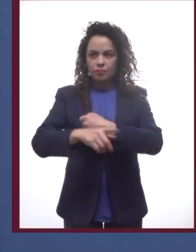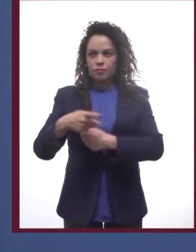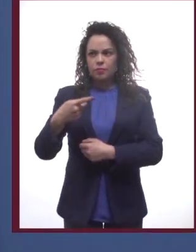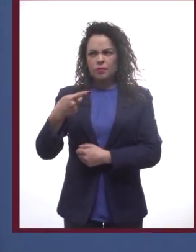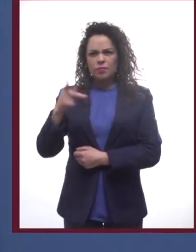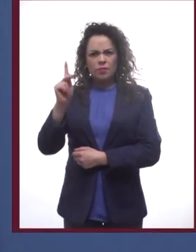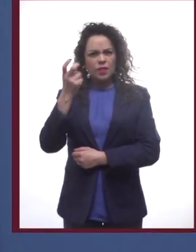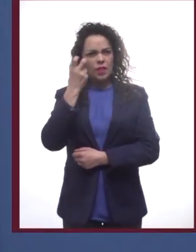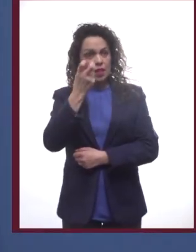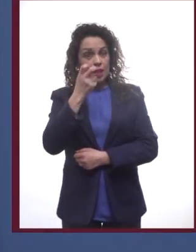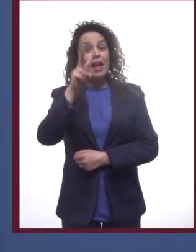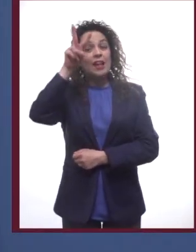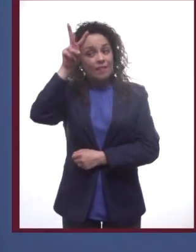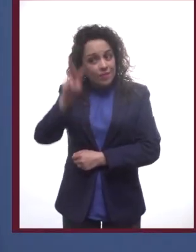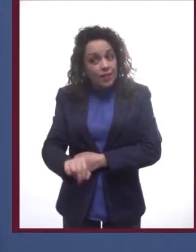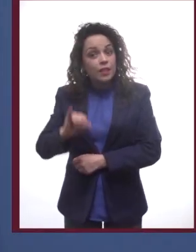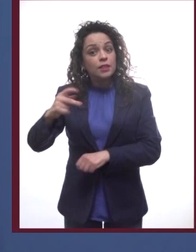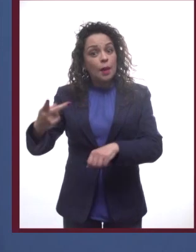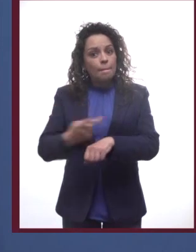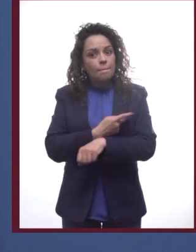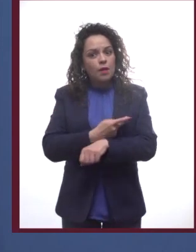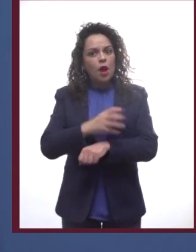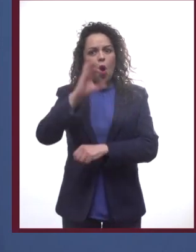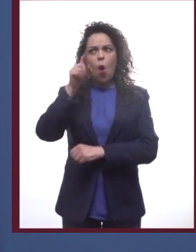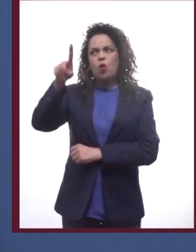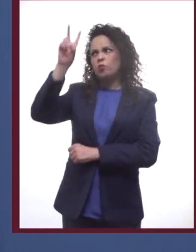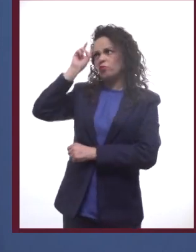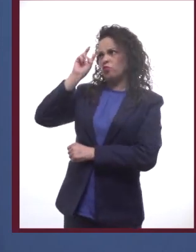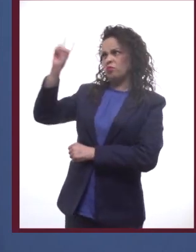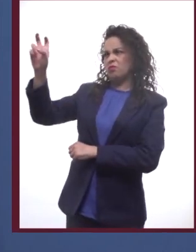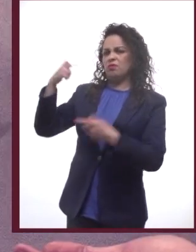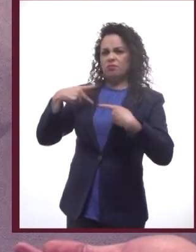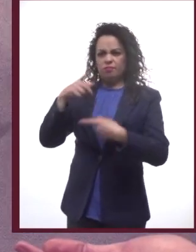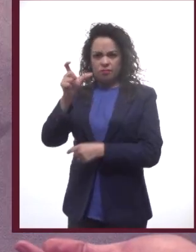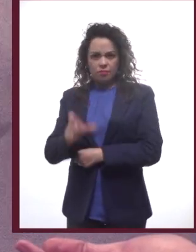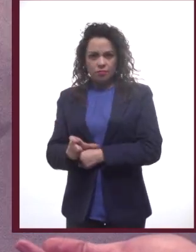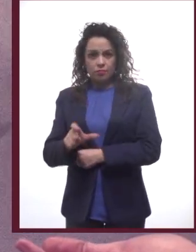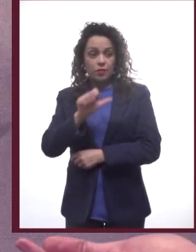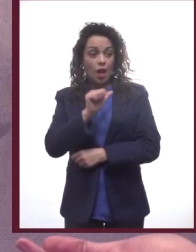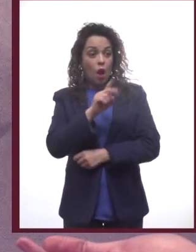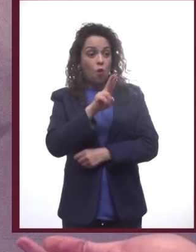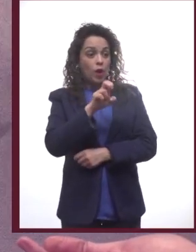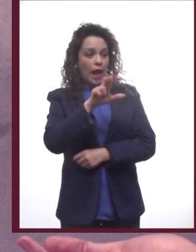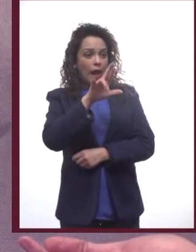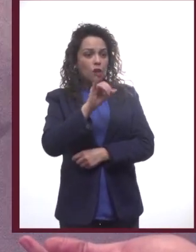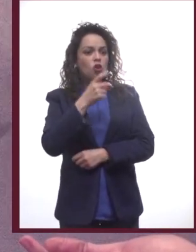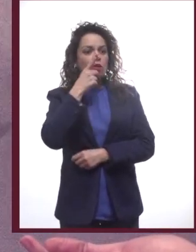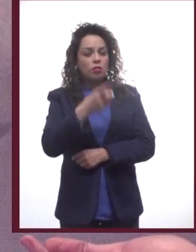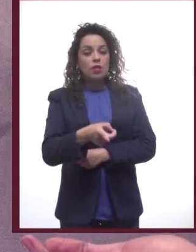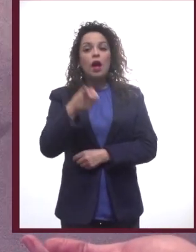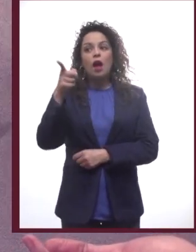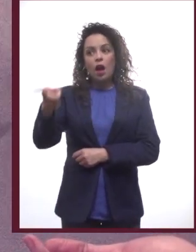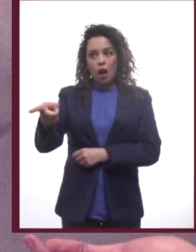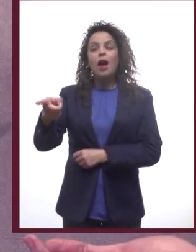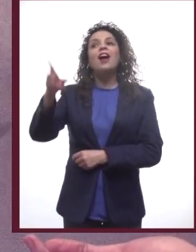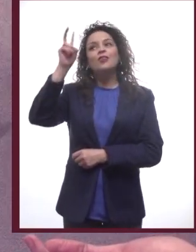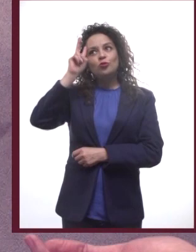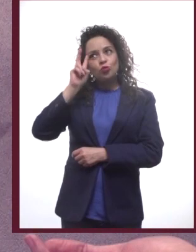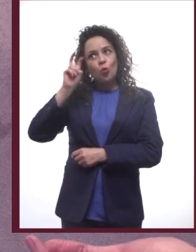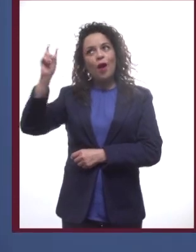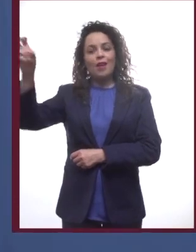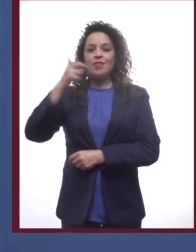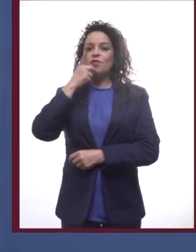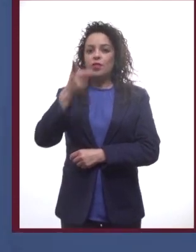¿pero eso le pasó en la realidad o fue el sueño del personaje? Pues Aurelio dice que el primer libro pasa en el sueño del